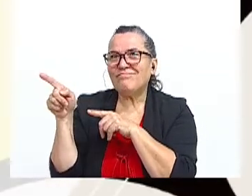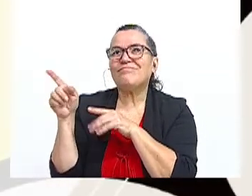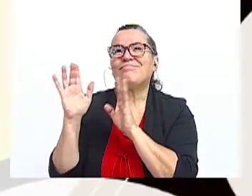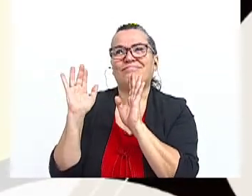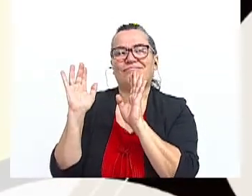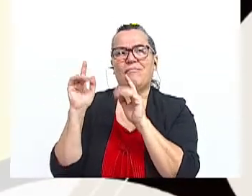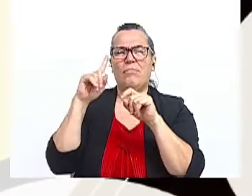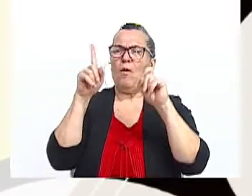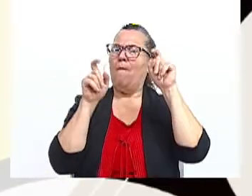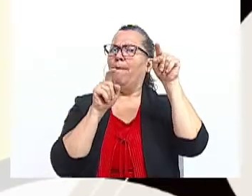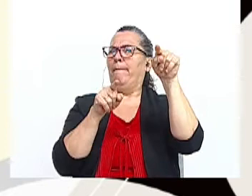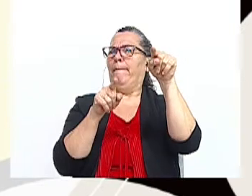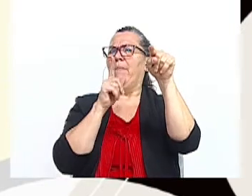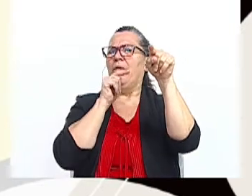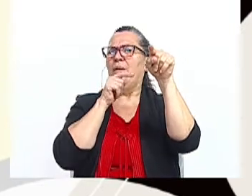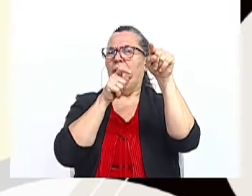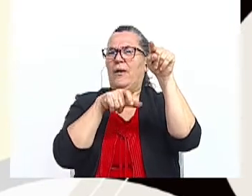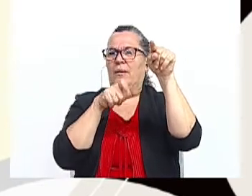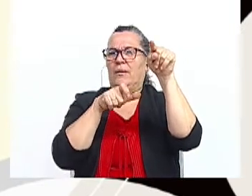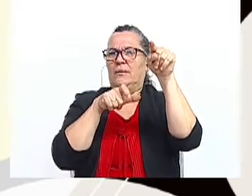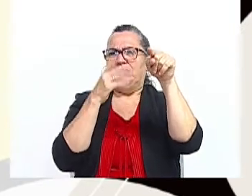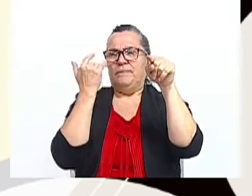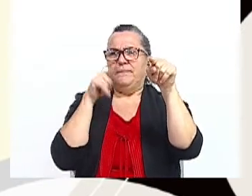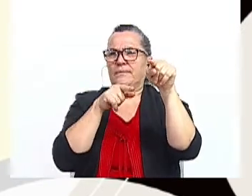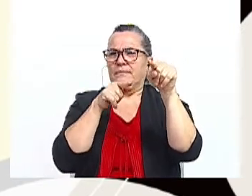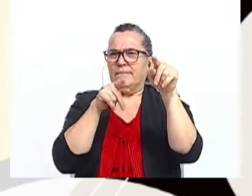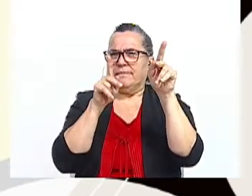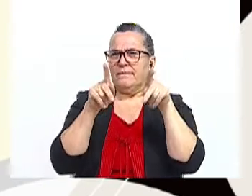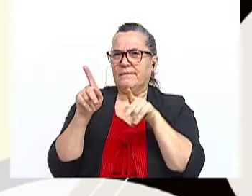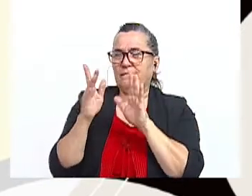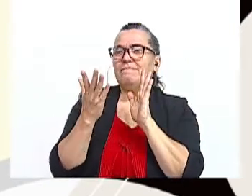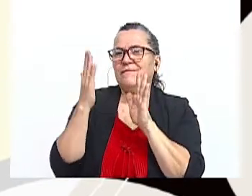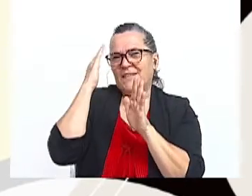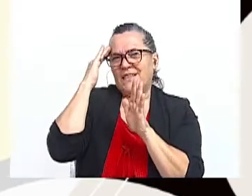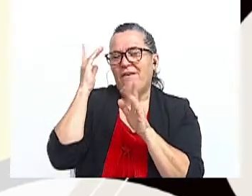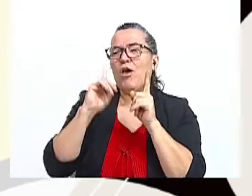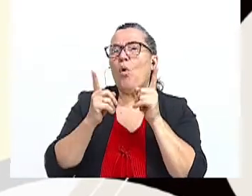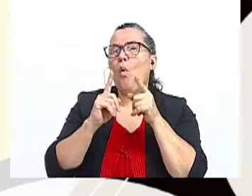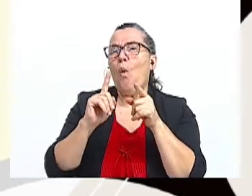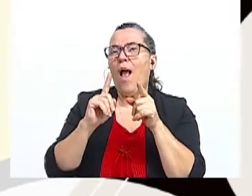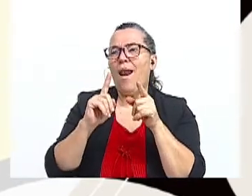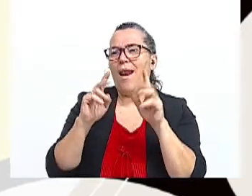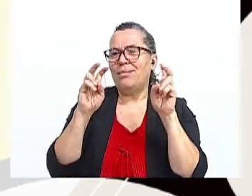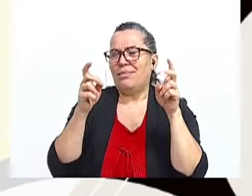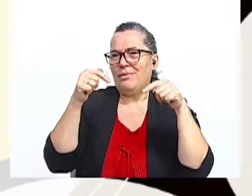Nos preguntamos, ¿y por qué ese personaje? Bueno, ¿ya saben cuál es el tema de hoy?